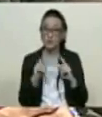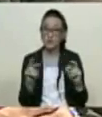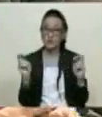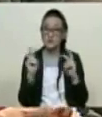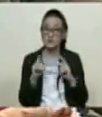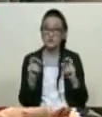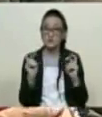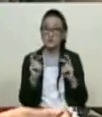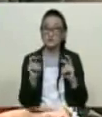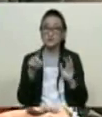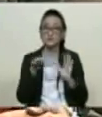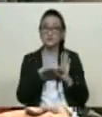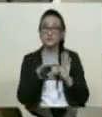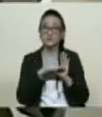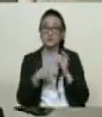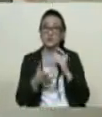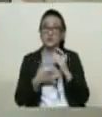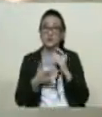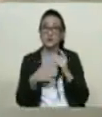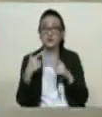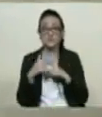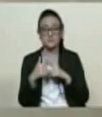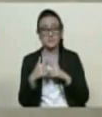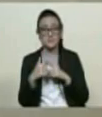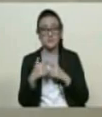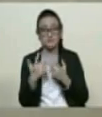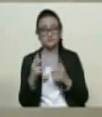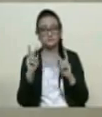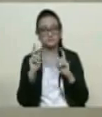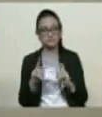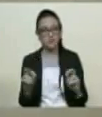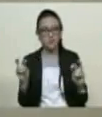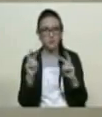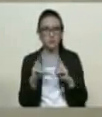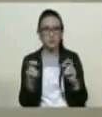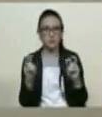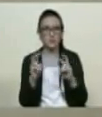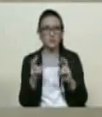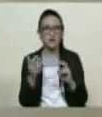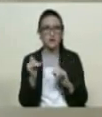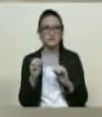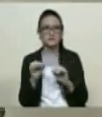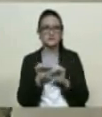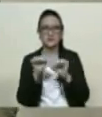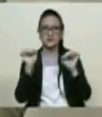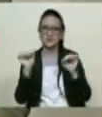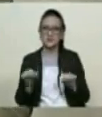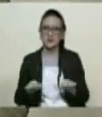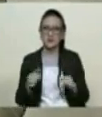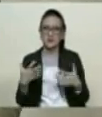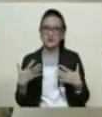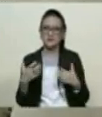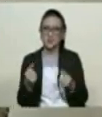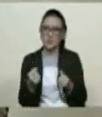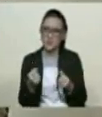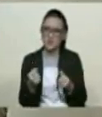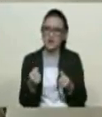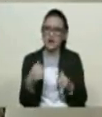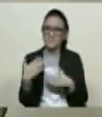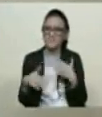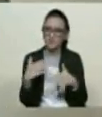son garantías técnicas y tecnológicas a través de las auditorías. Tenemos el sistema de seguridad de los